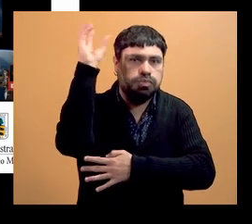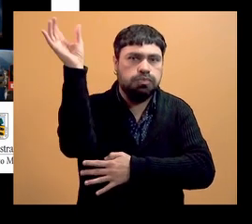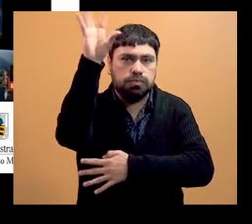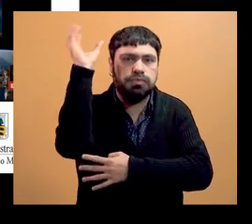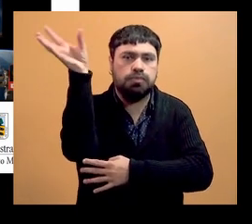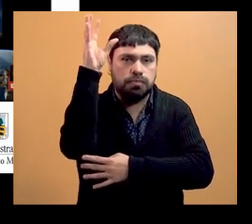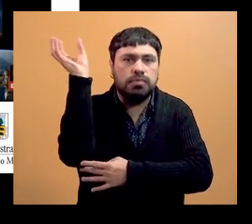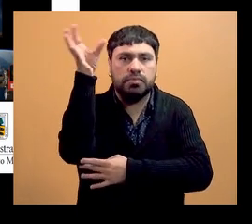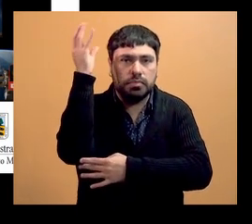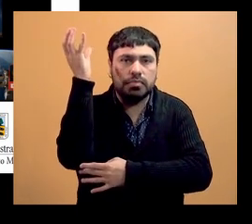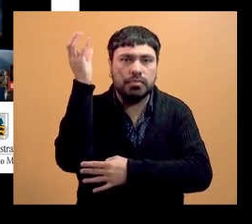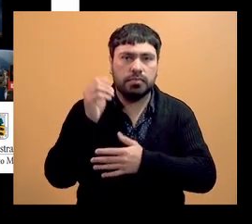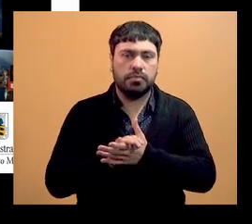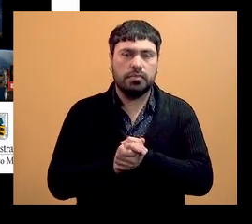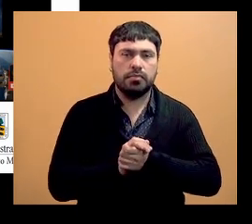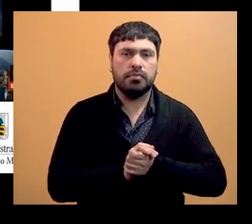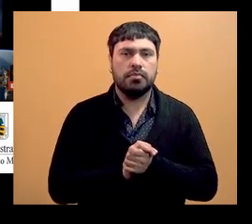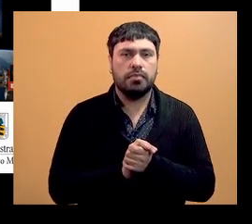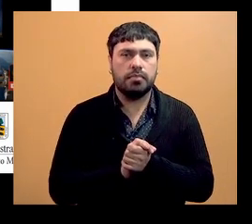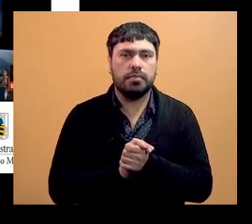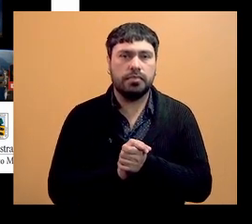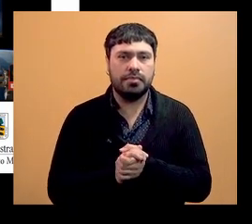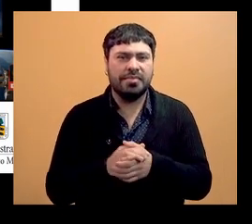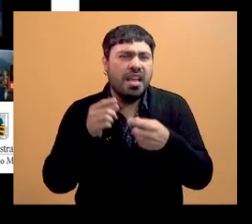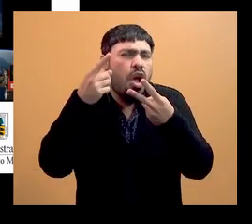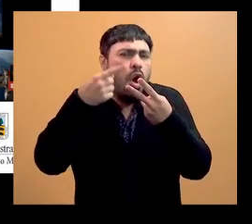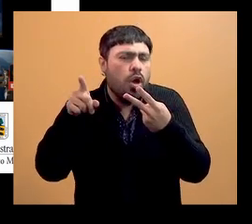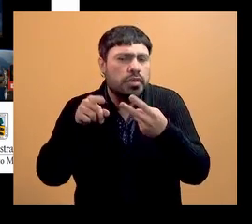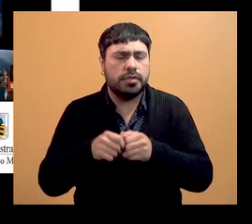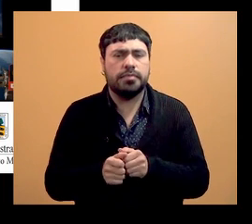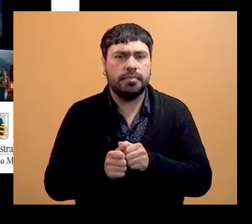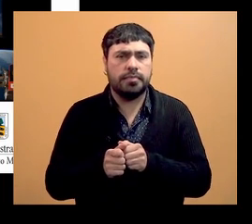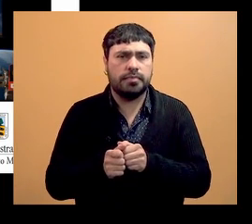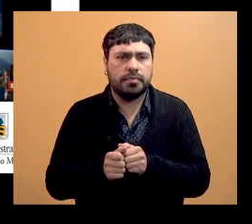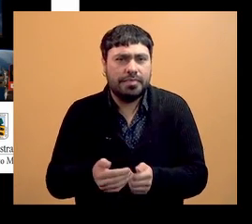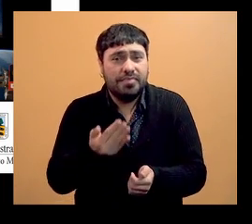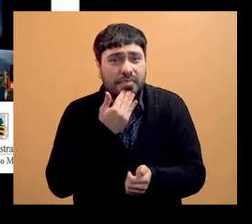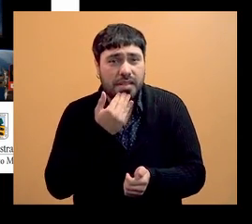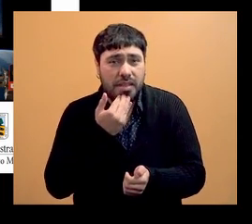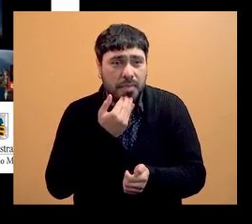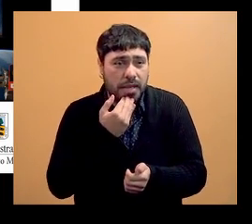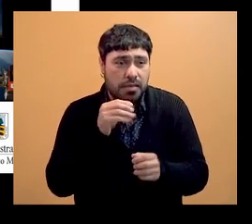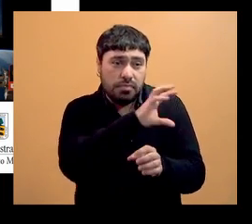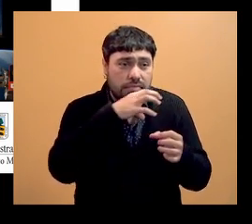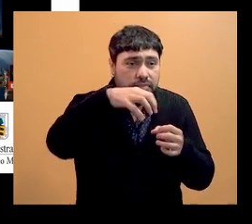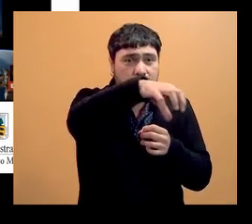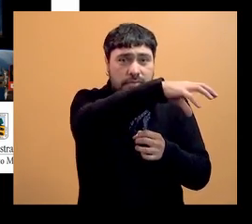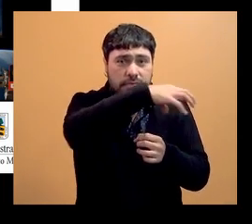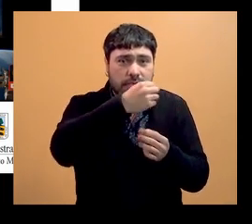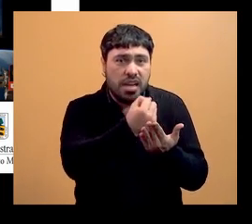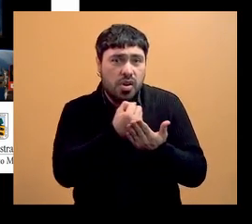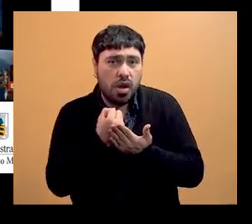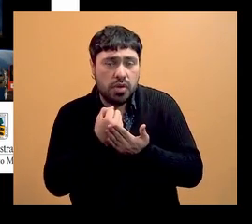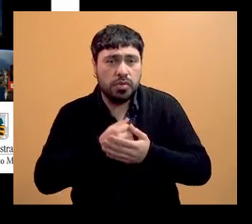el espacio. Tenemos todo tipo de satélites geocéntricos, los que circulan alrededor